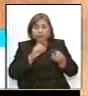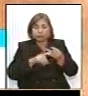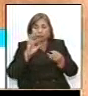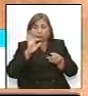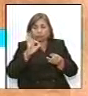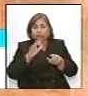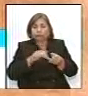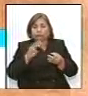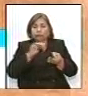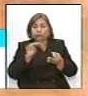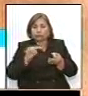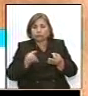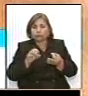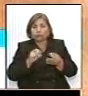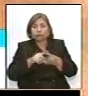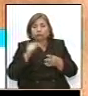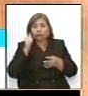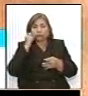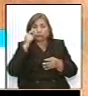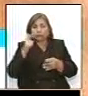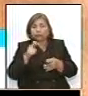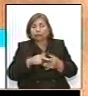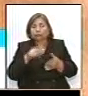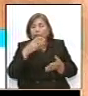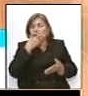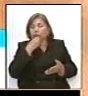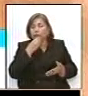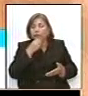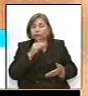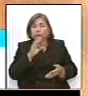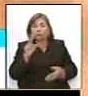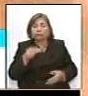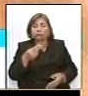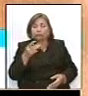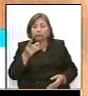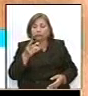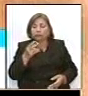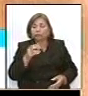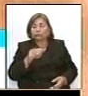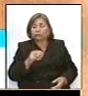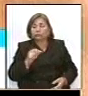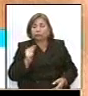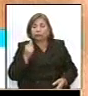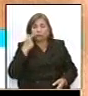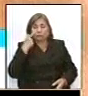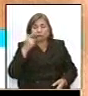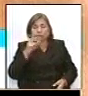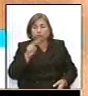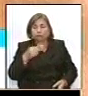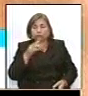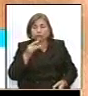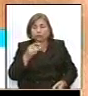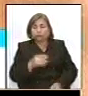febrero, marzo, abril, noviembre y diciembre de 2017, enero, febrero, marzo y abril de